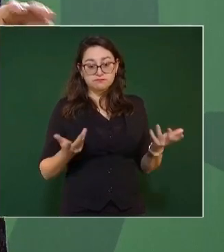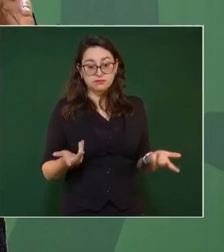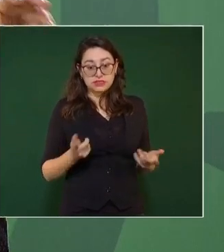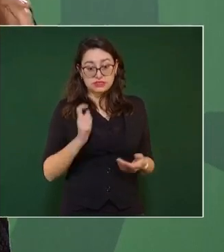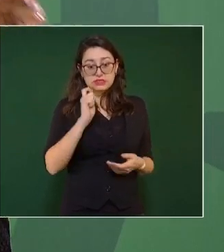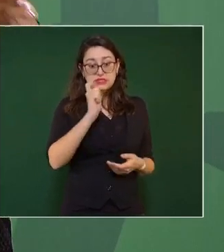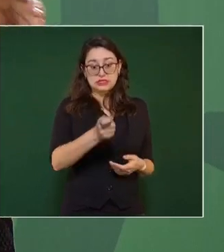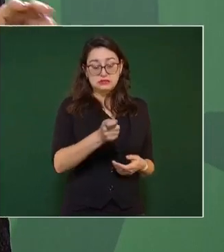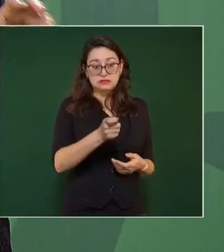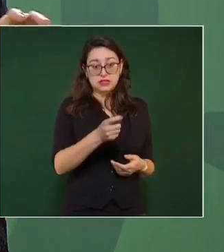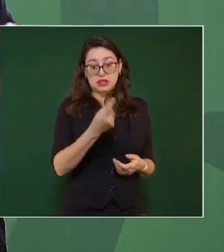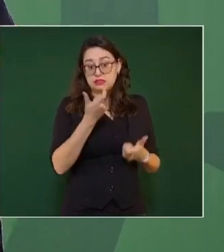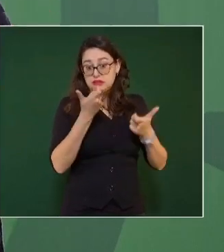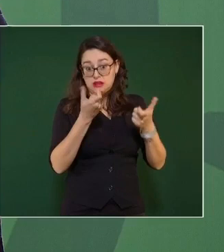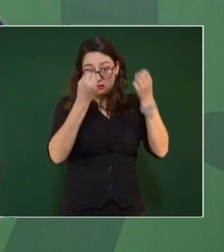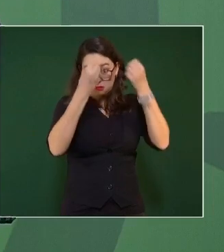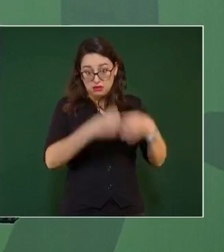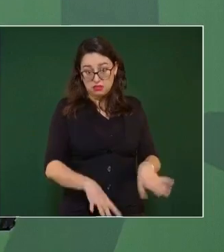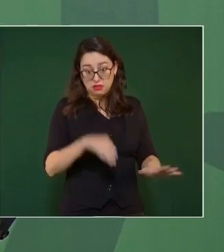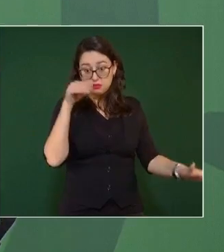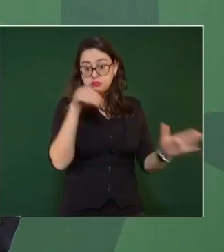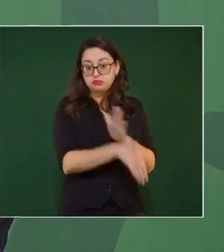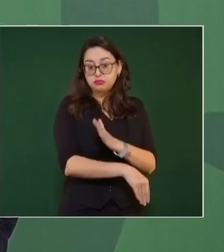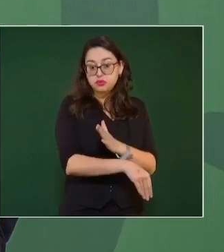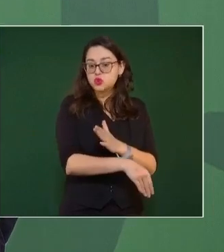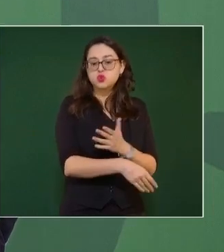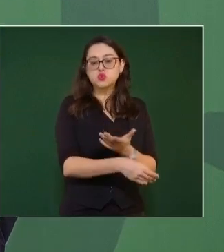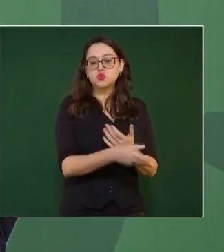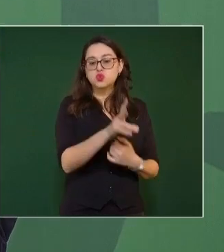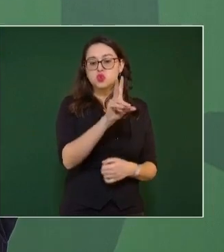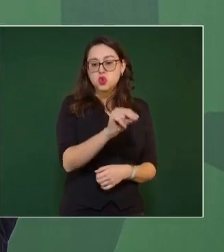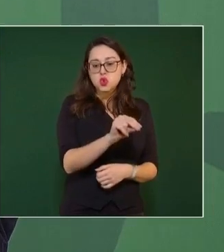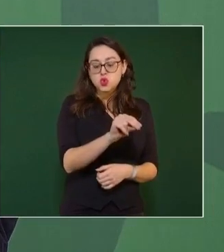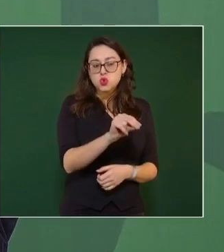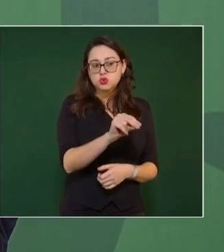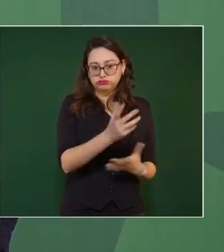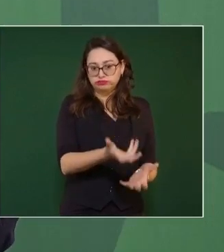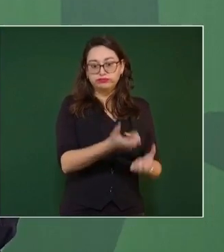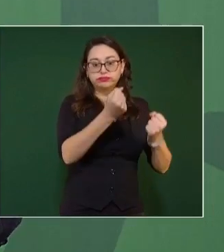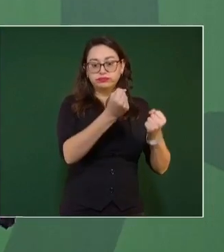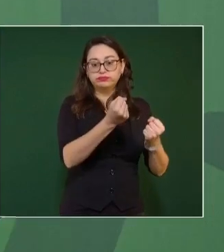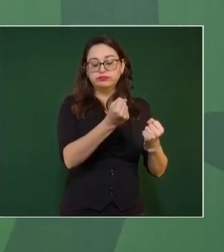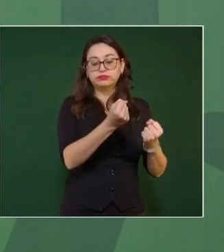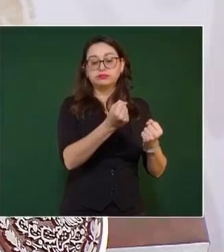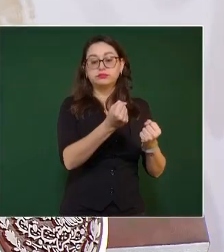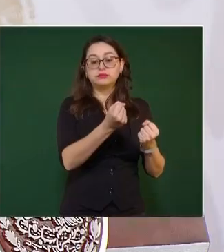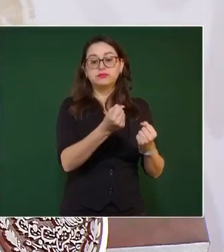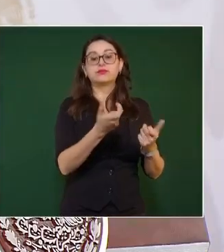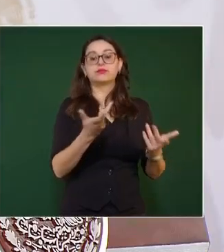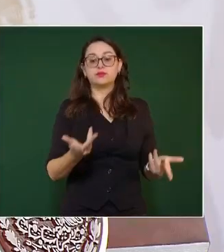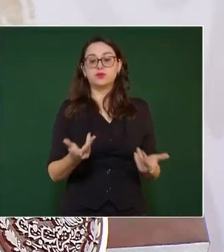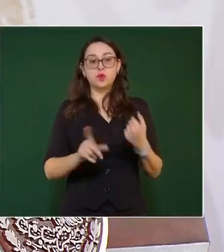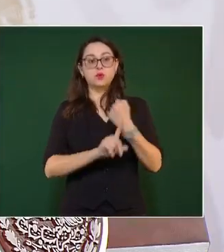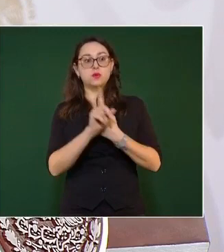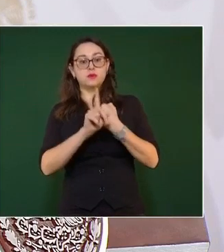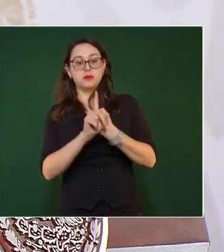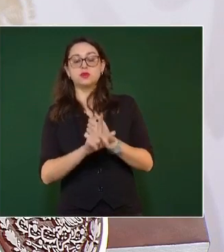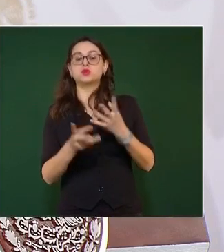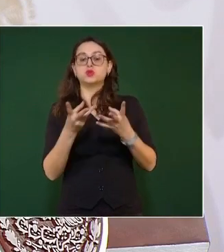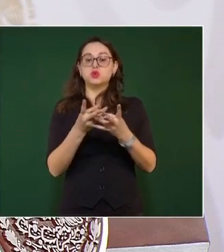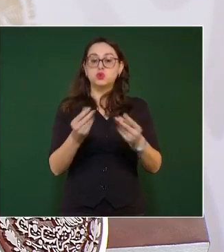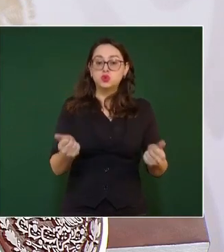enterrado ahí el dinero público. se le buscó una solución.